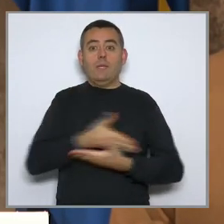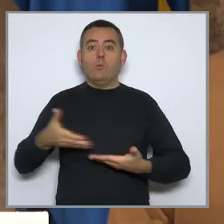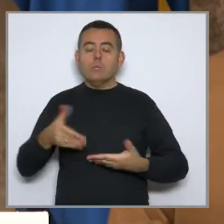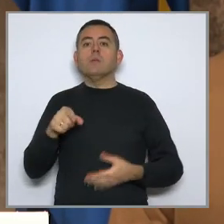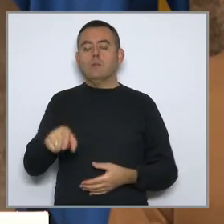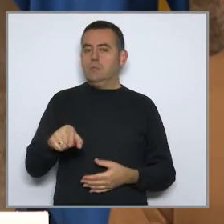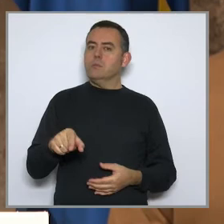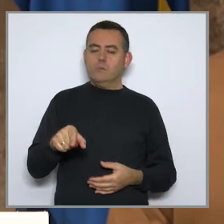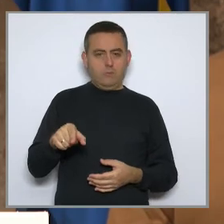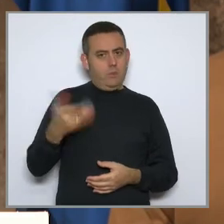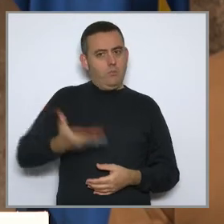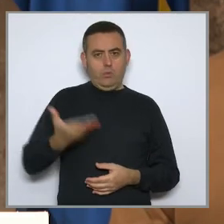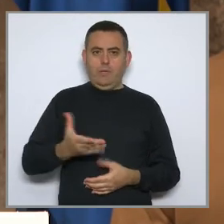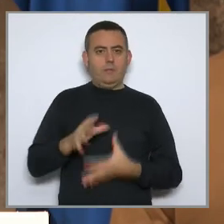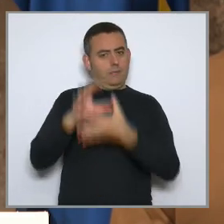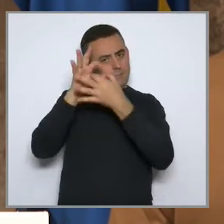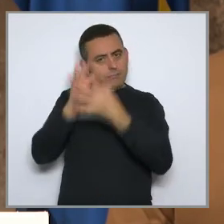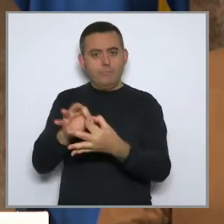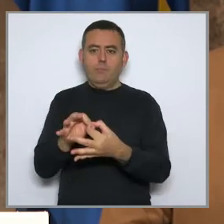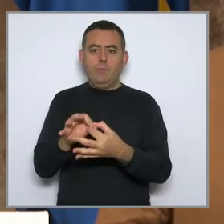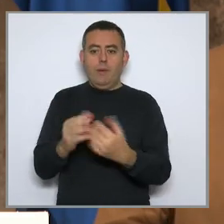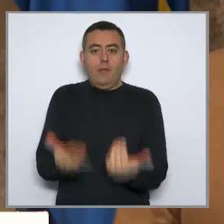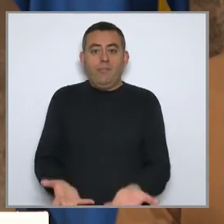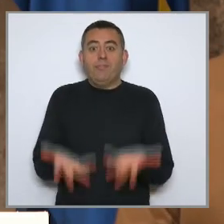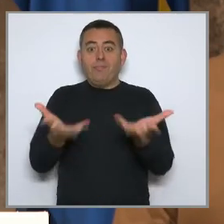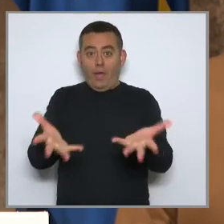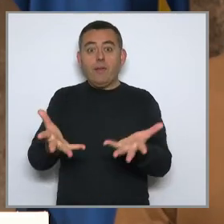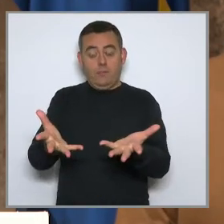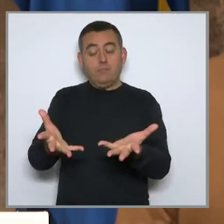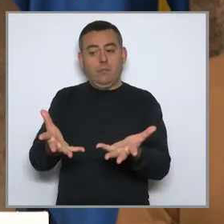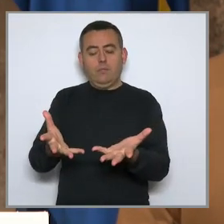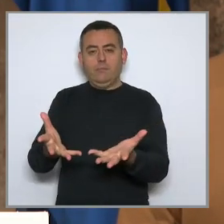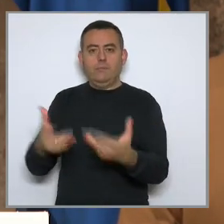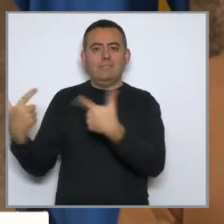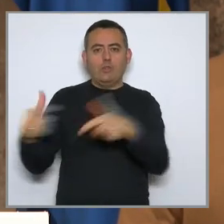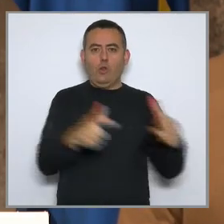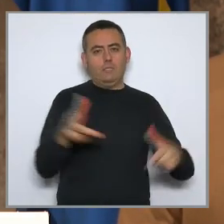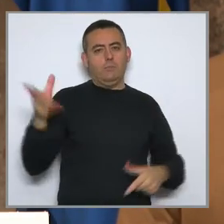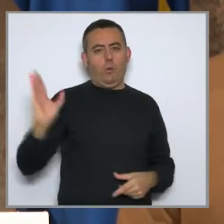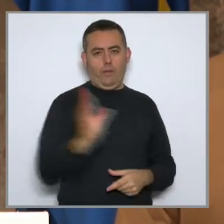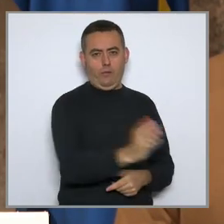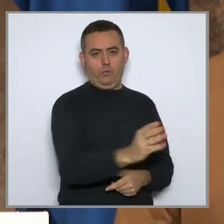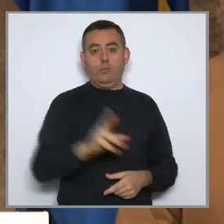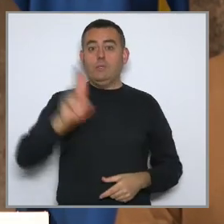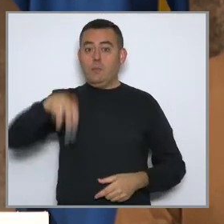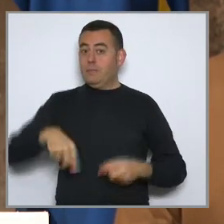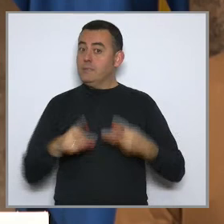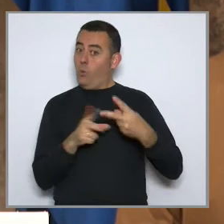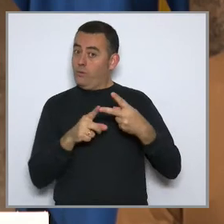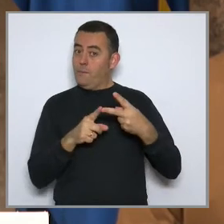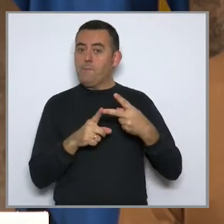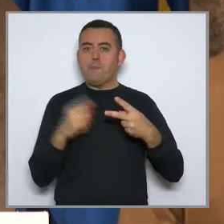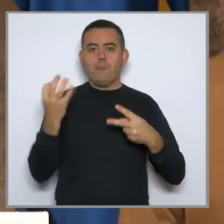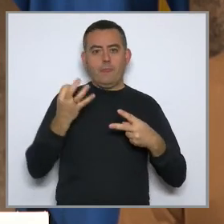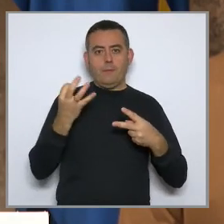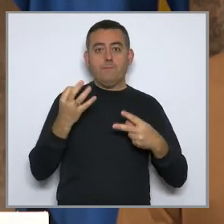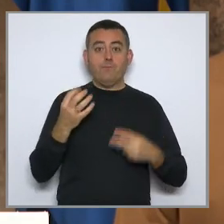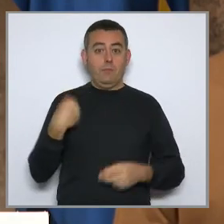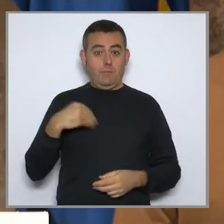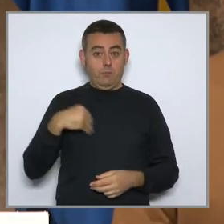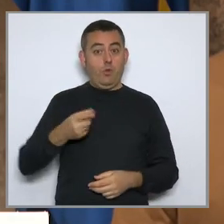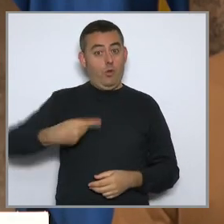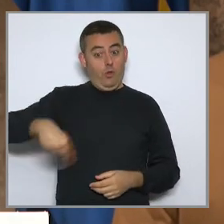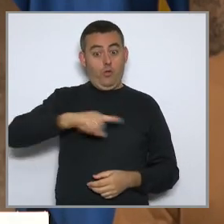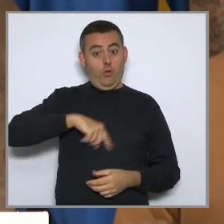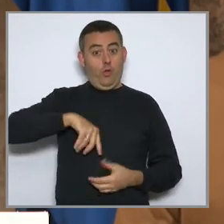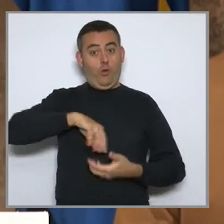se traslade cuanto antes a los sectores perjudicados. Y la segunda, porque también ha habido una componente, y esta es la componente en la que participa la propia